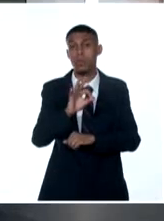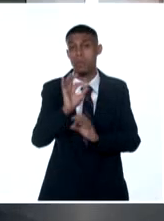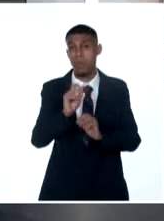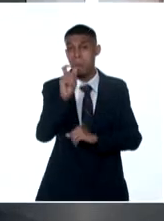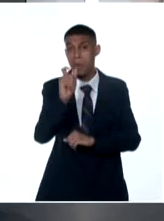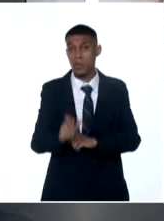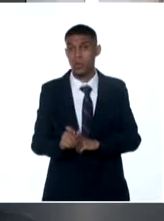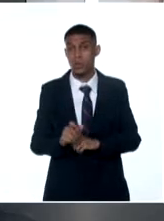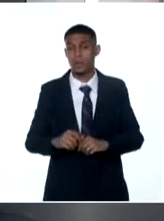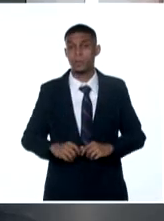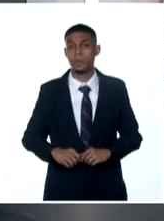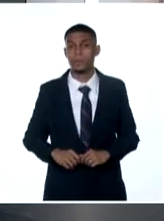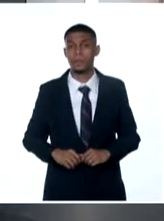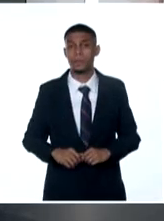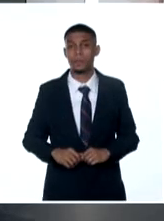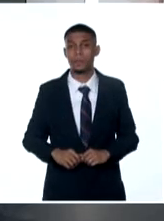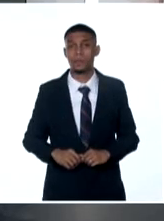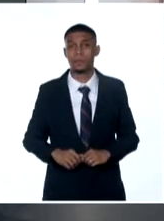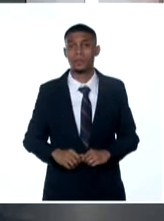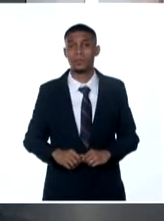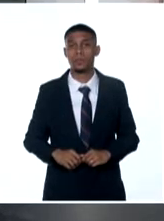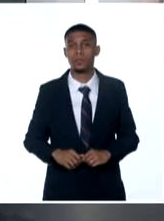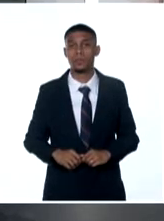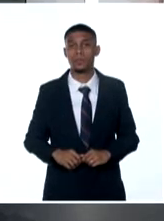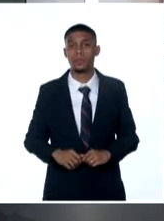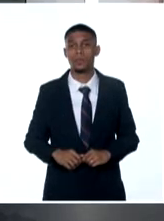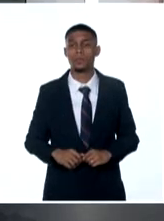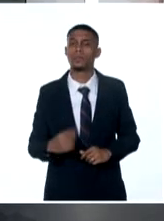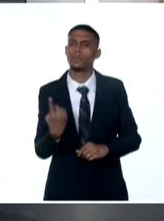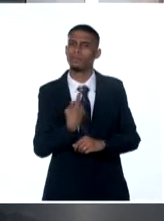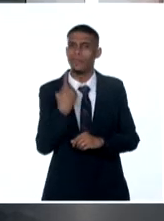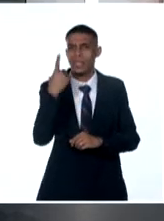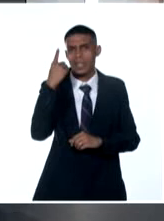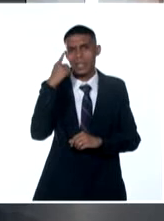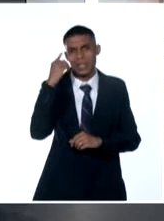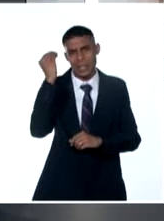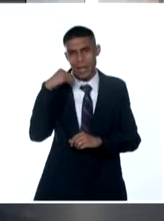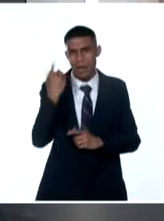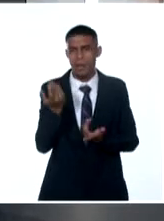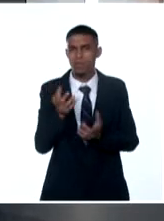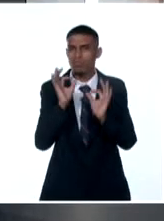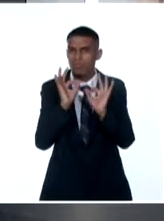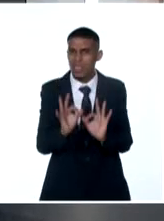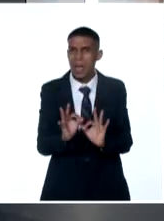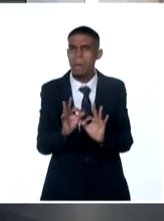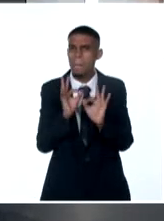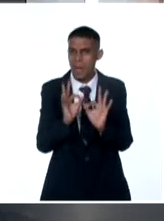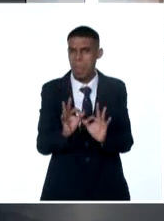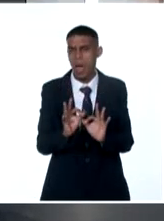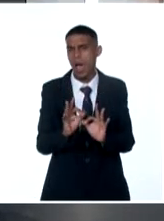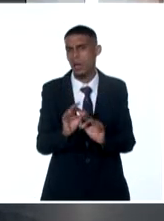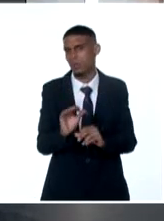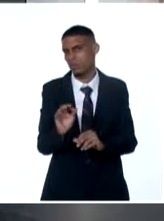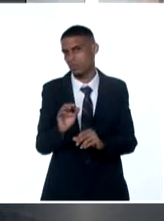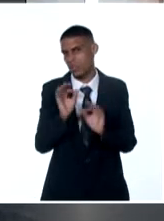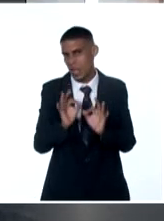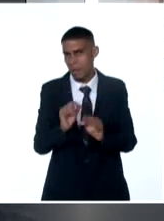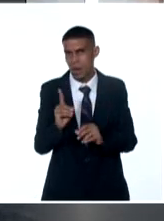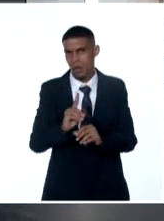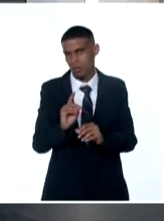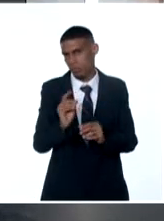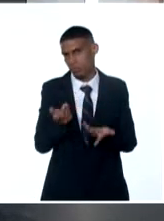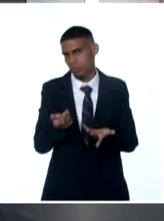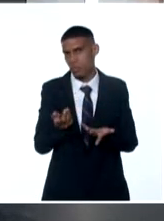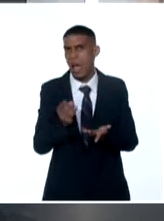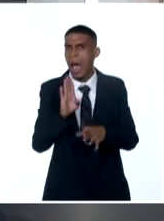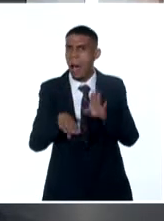mismos sondeos han registrado. Sabemos que no siempre son certeros, pero son un instrumento de medición útil